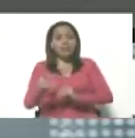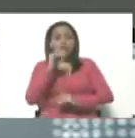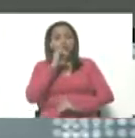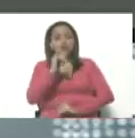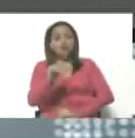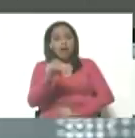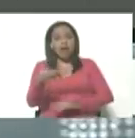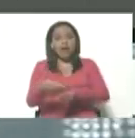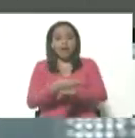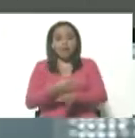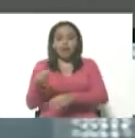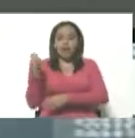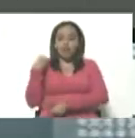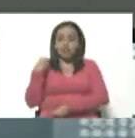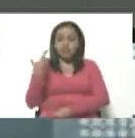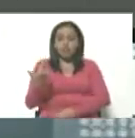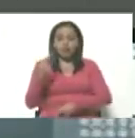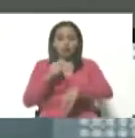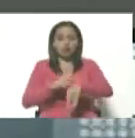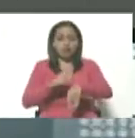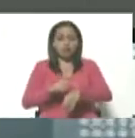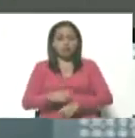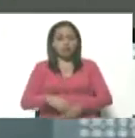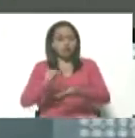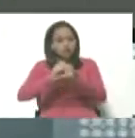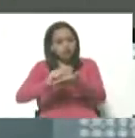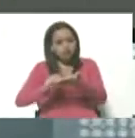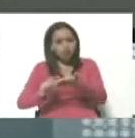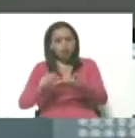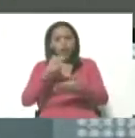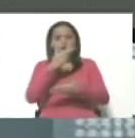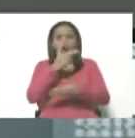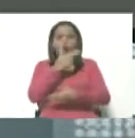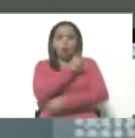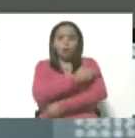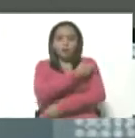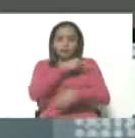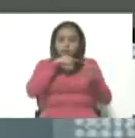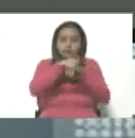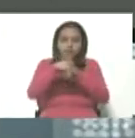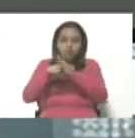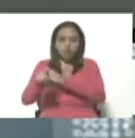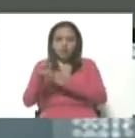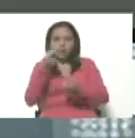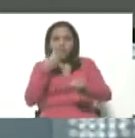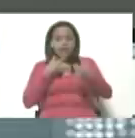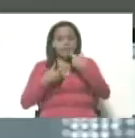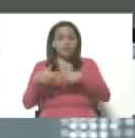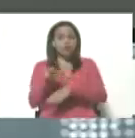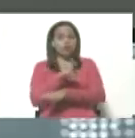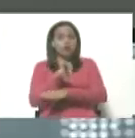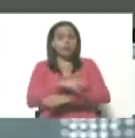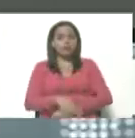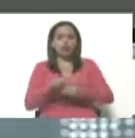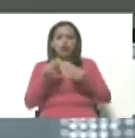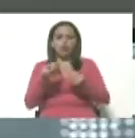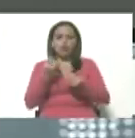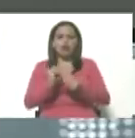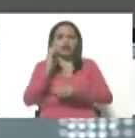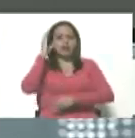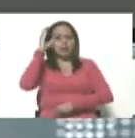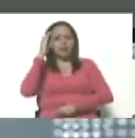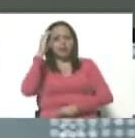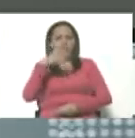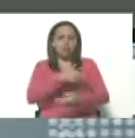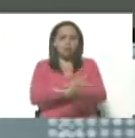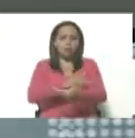tiempo. Tome nota. Hospitalización, medicamentos. ¿Cómo está la capacidad de